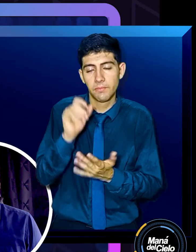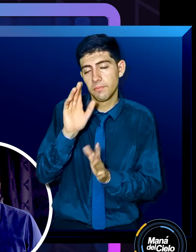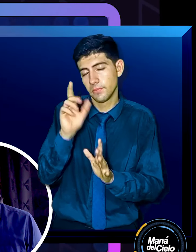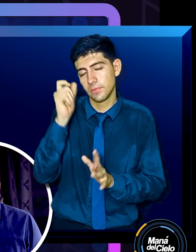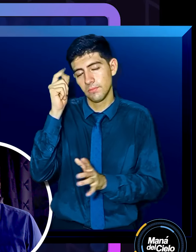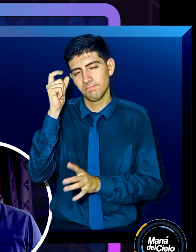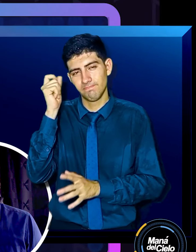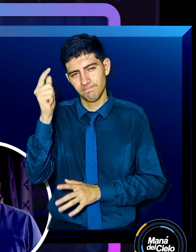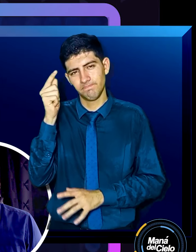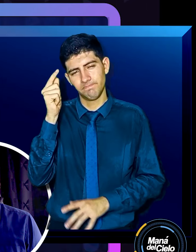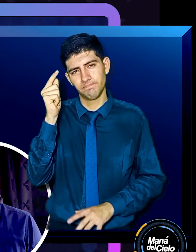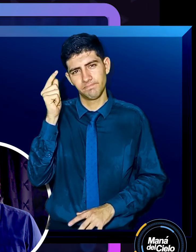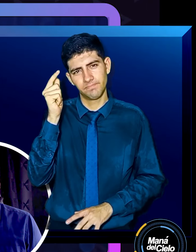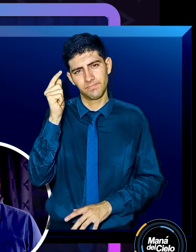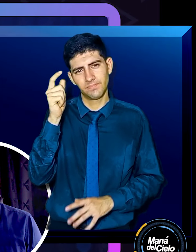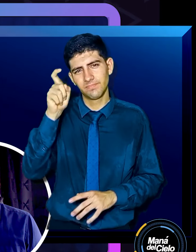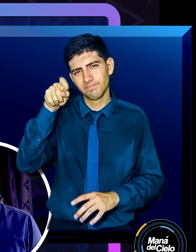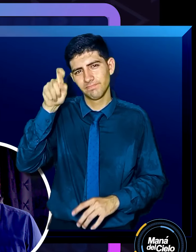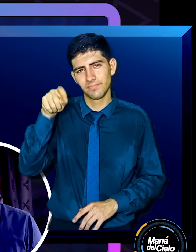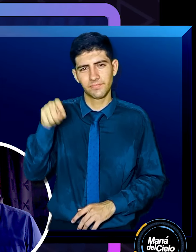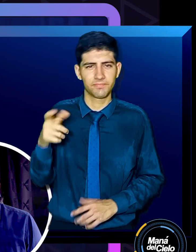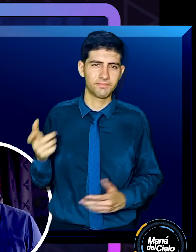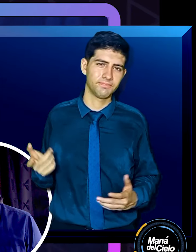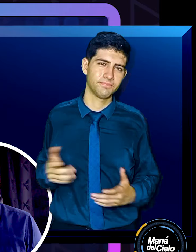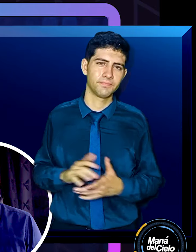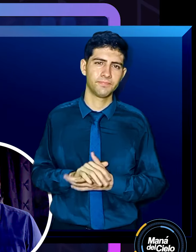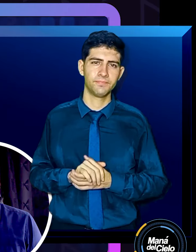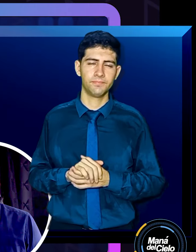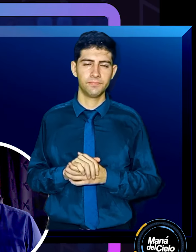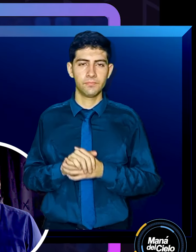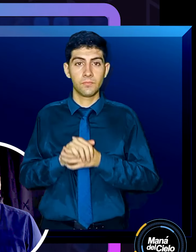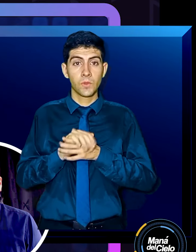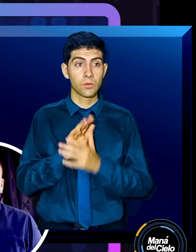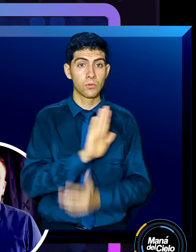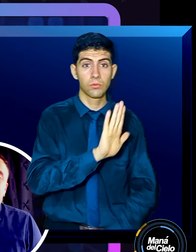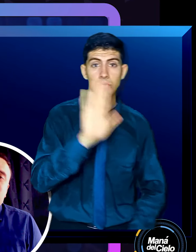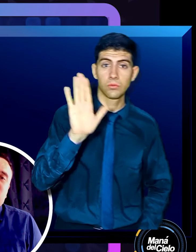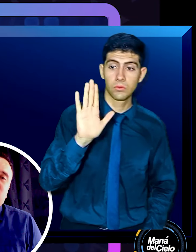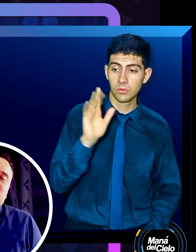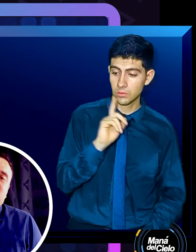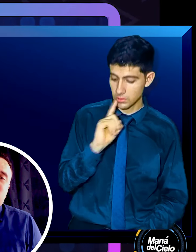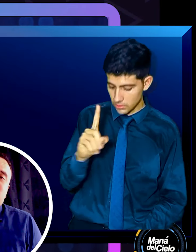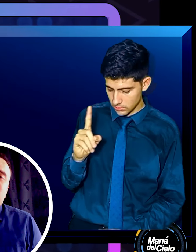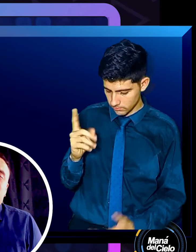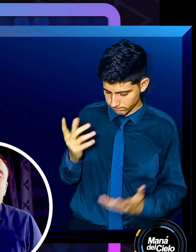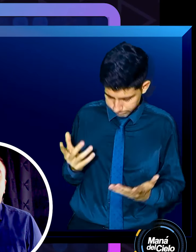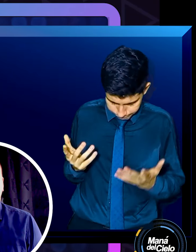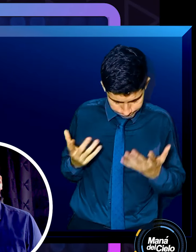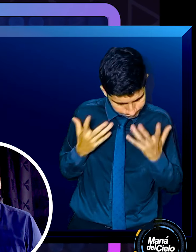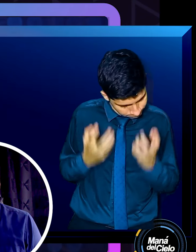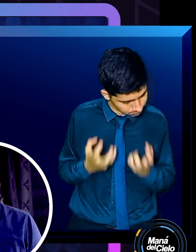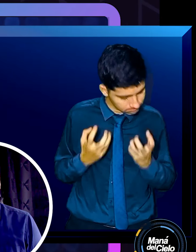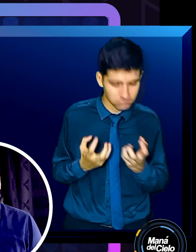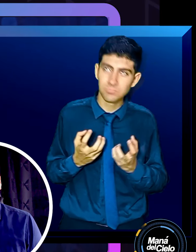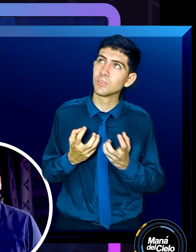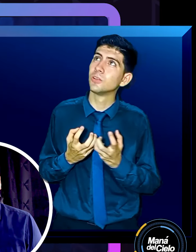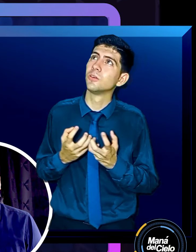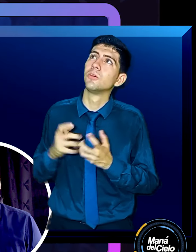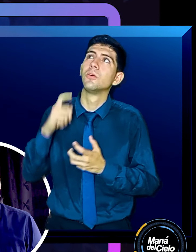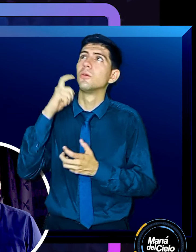qué es lo que necesitan. Si usted lo entendió, yo pido, por favor, salga de su asiento y venga, vamos a orar con usted. Vamos a pedirle al Señor que lo